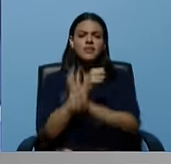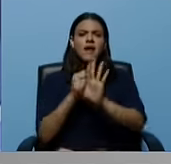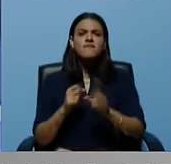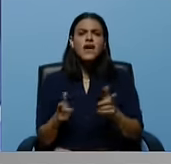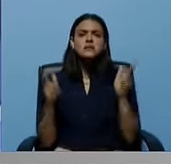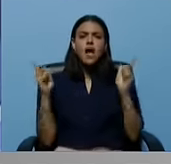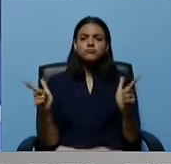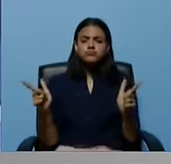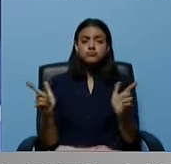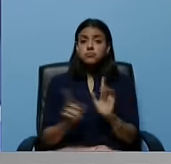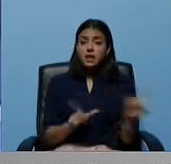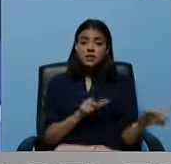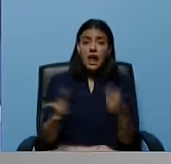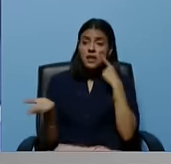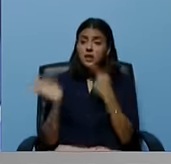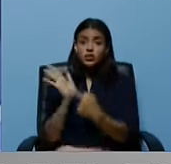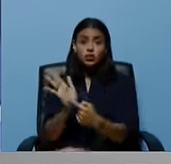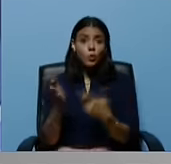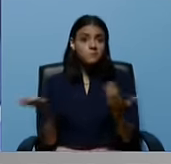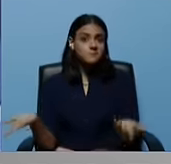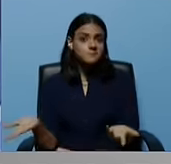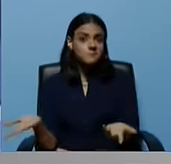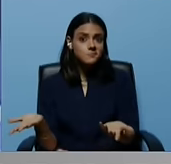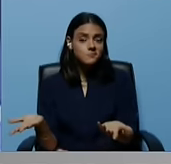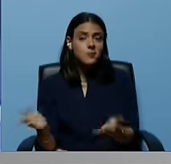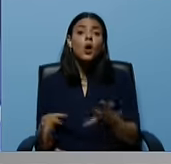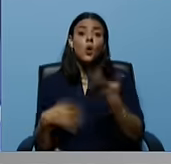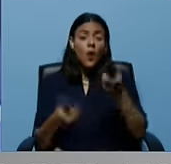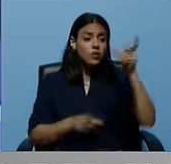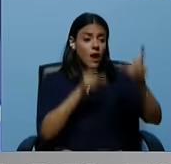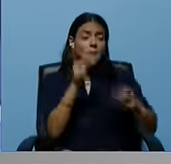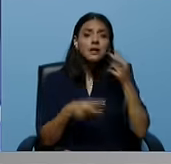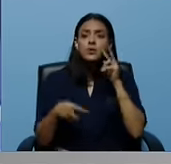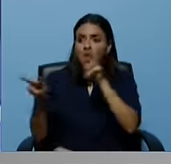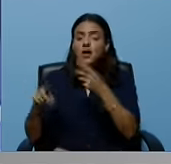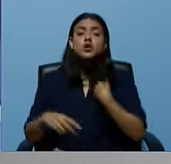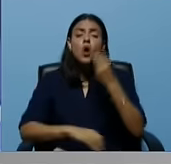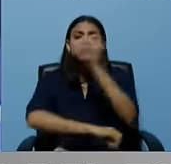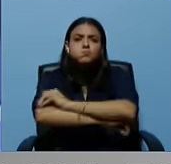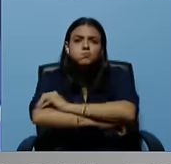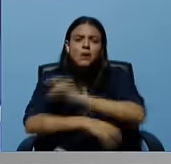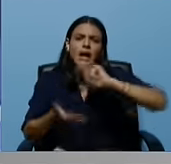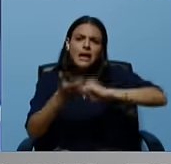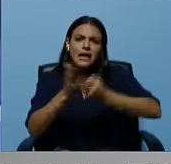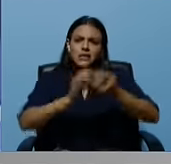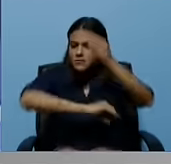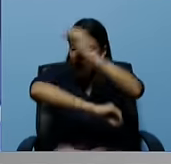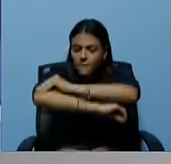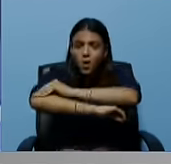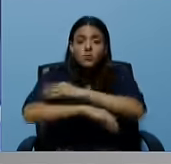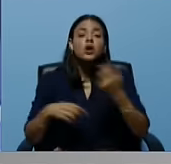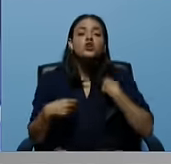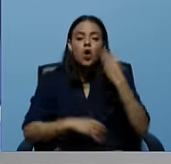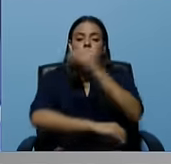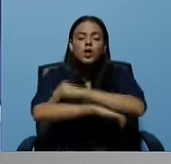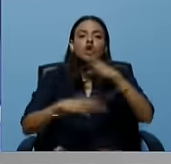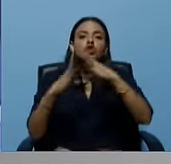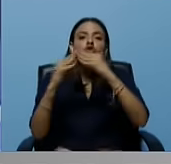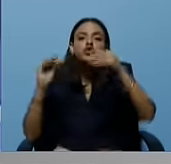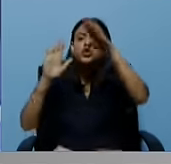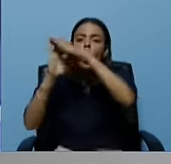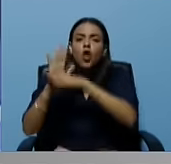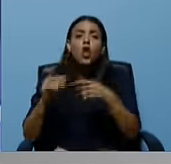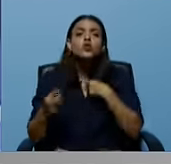descansa. Cuando un ciudadano dice, yo acato, acata en todas sus letras, no que acato tal artículo